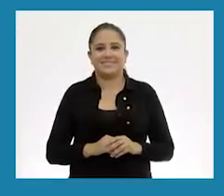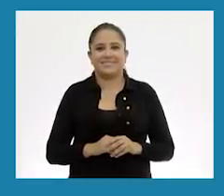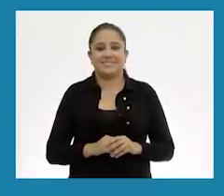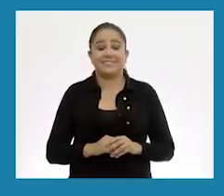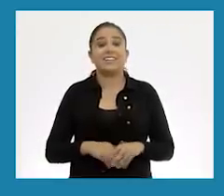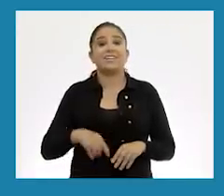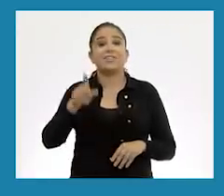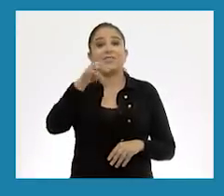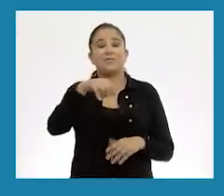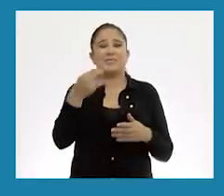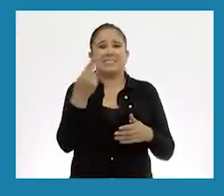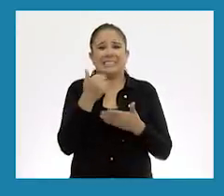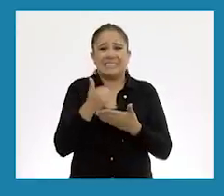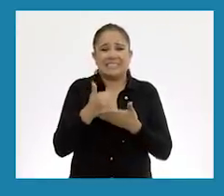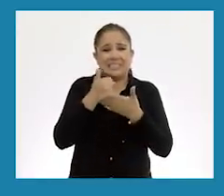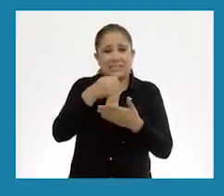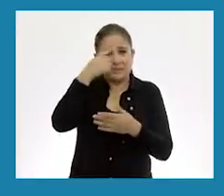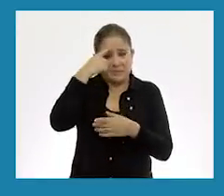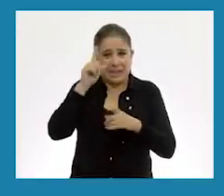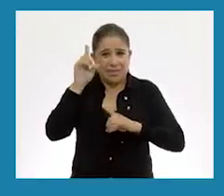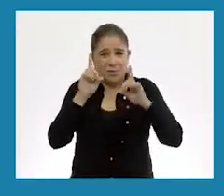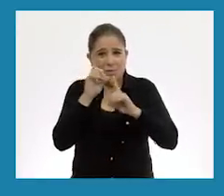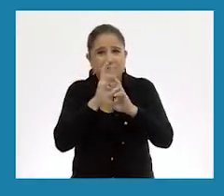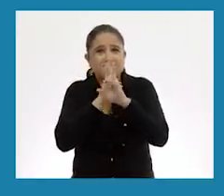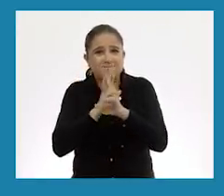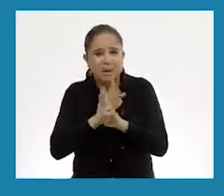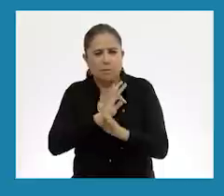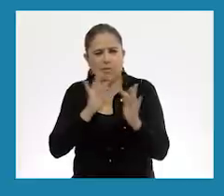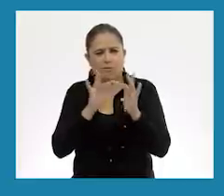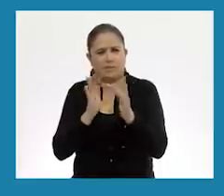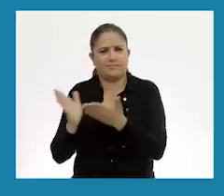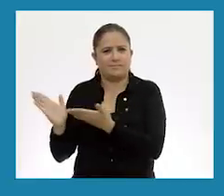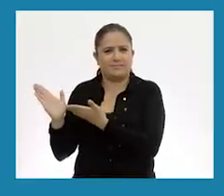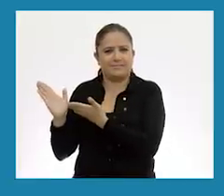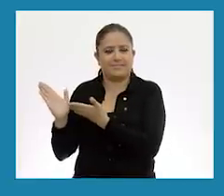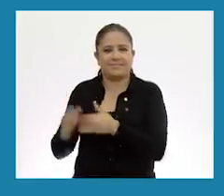Si necesitas ayuda para resolver tus dudas, contáctanos.